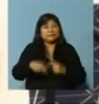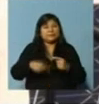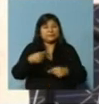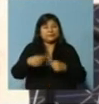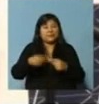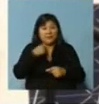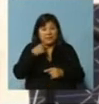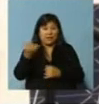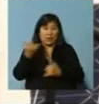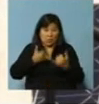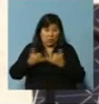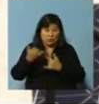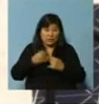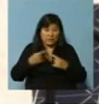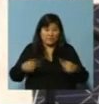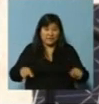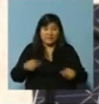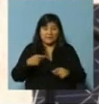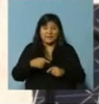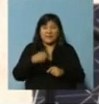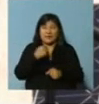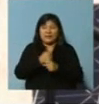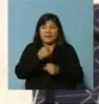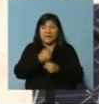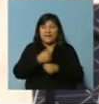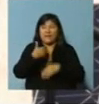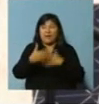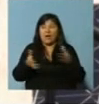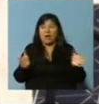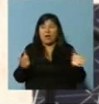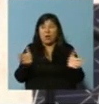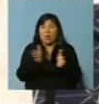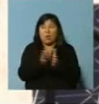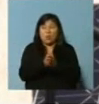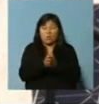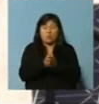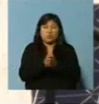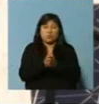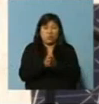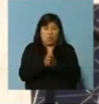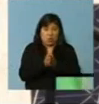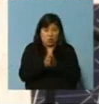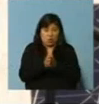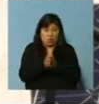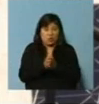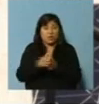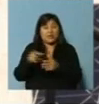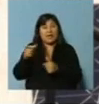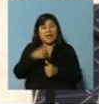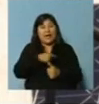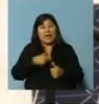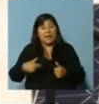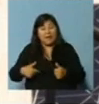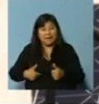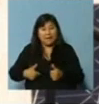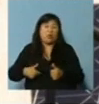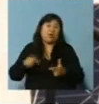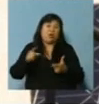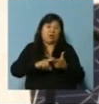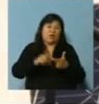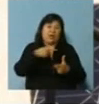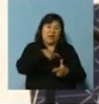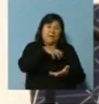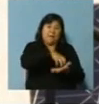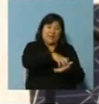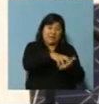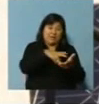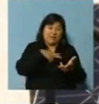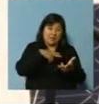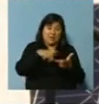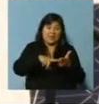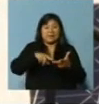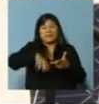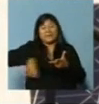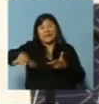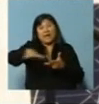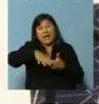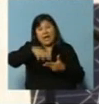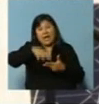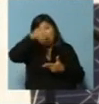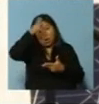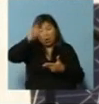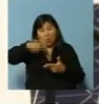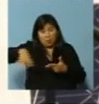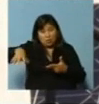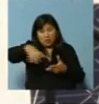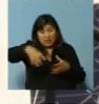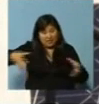¿no? Trabajan en conjunto el sector público, el sector privado y la comunidad